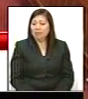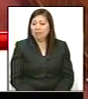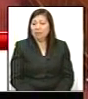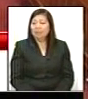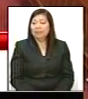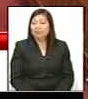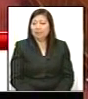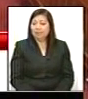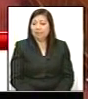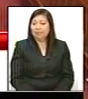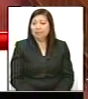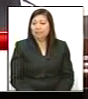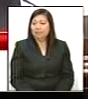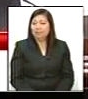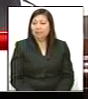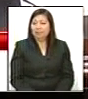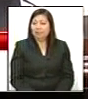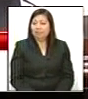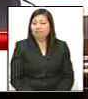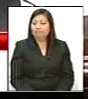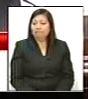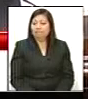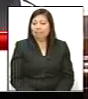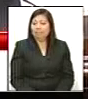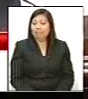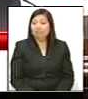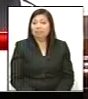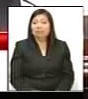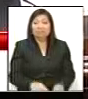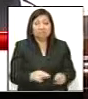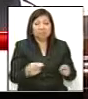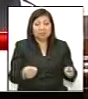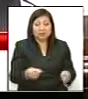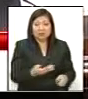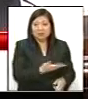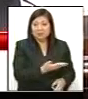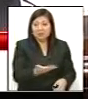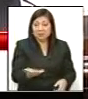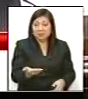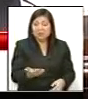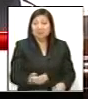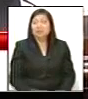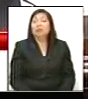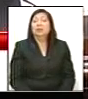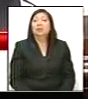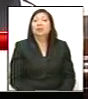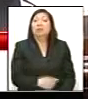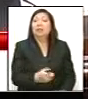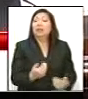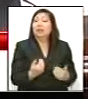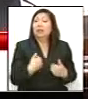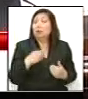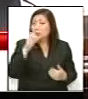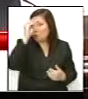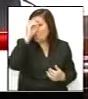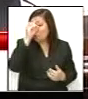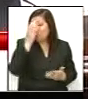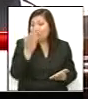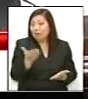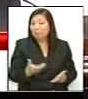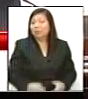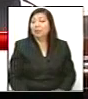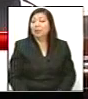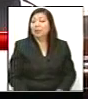Señores congresistas, la mesa directiva entiende que ustedes tengan una opinión y una